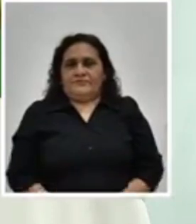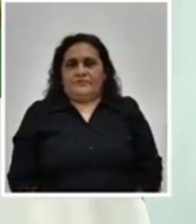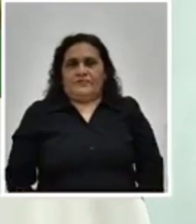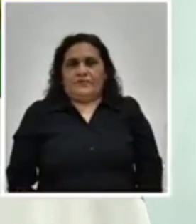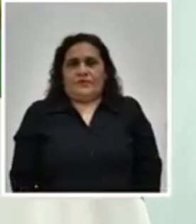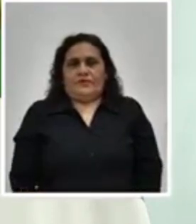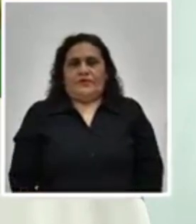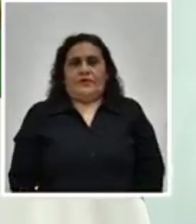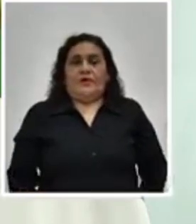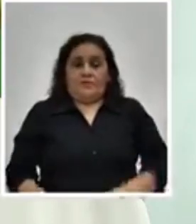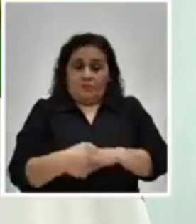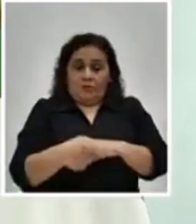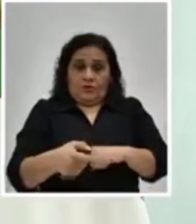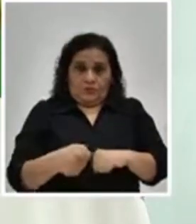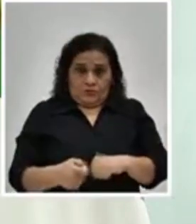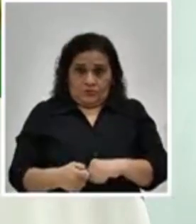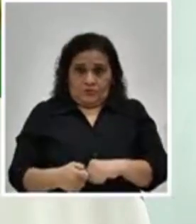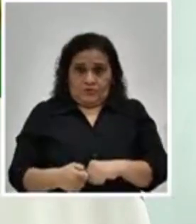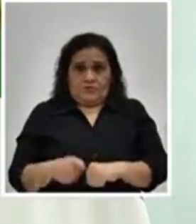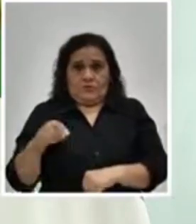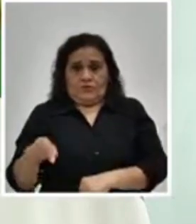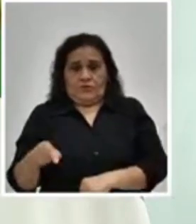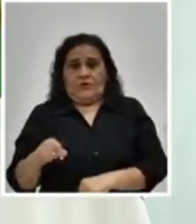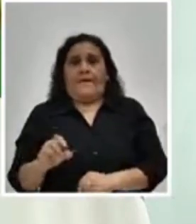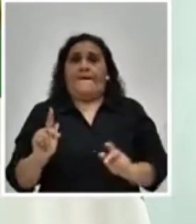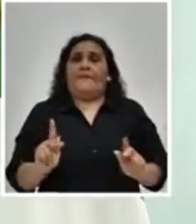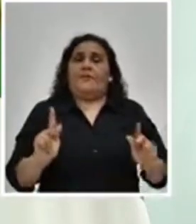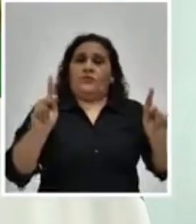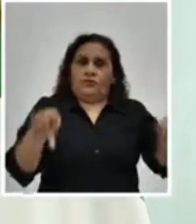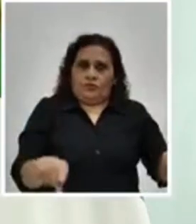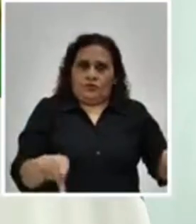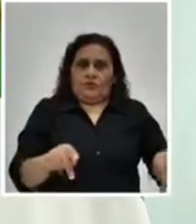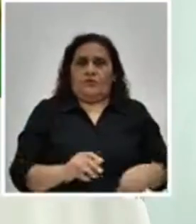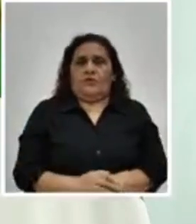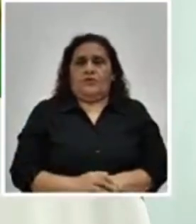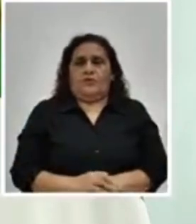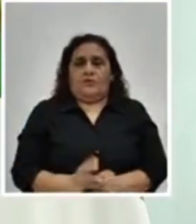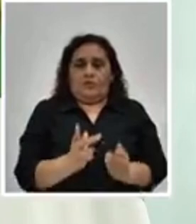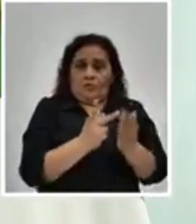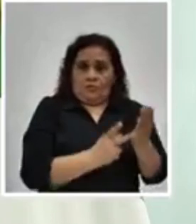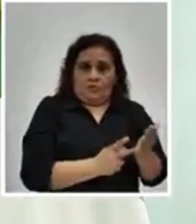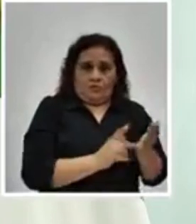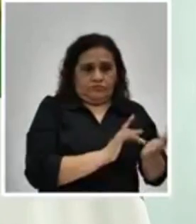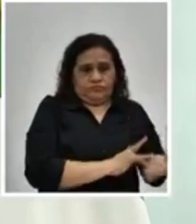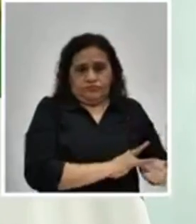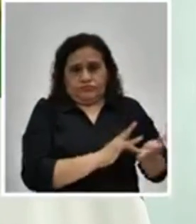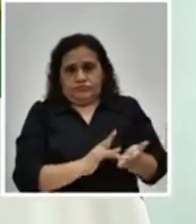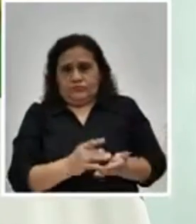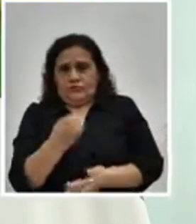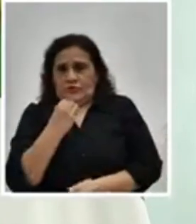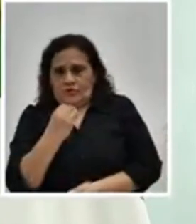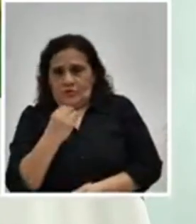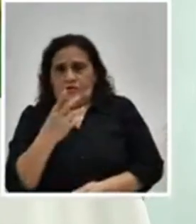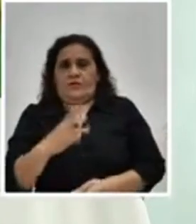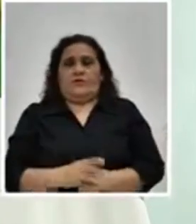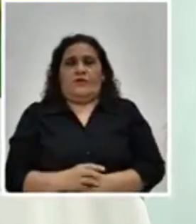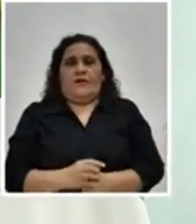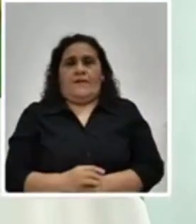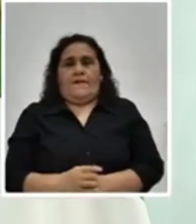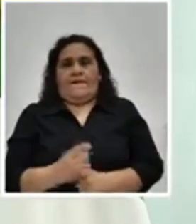En las comisarías y cabeceras de Progreso, a través del programa de asistencia alimentaria en los primeros